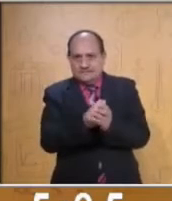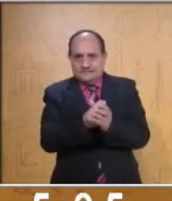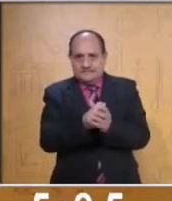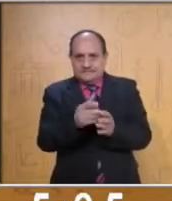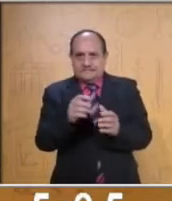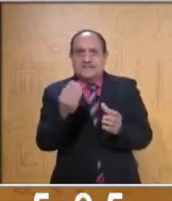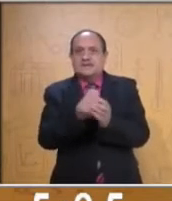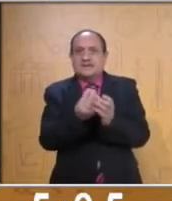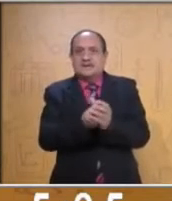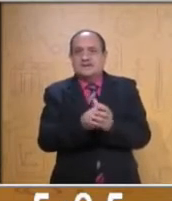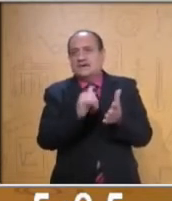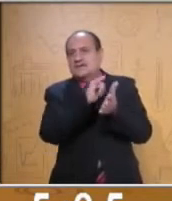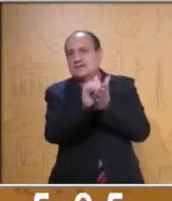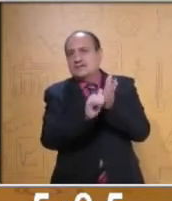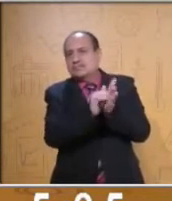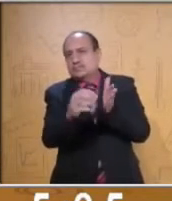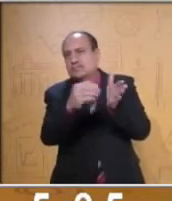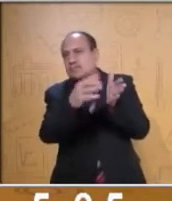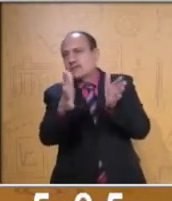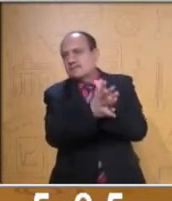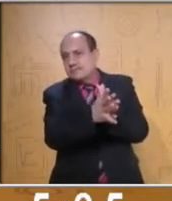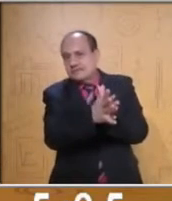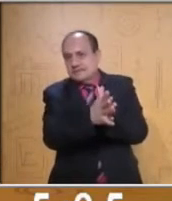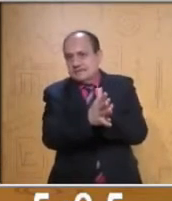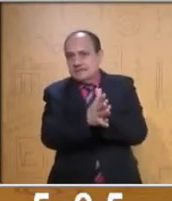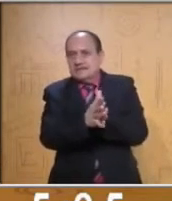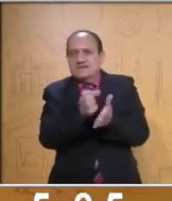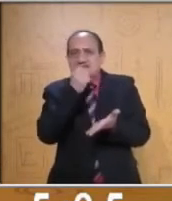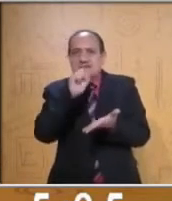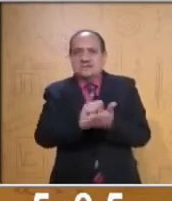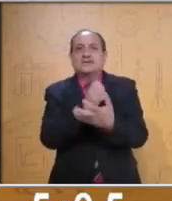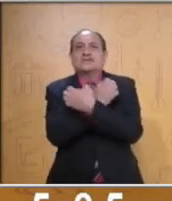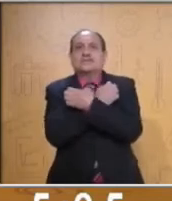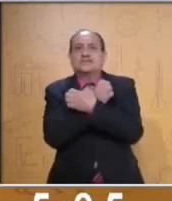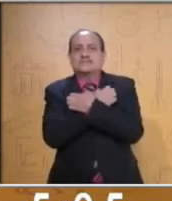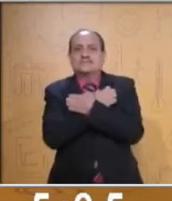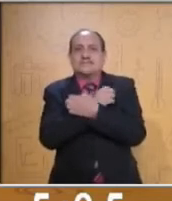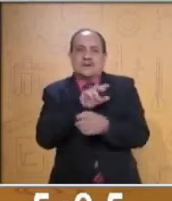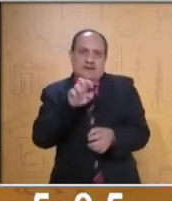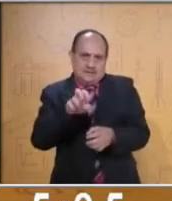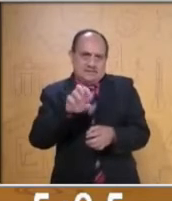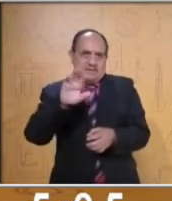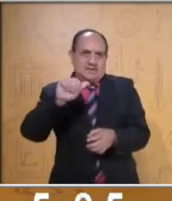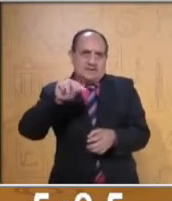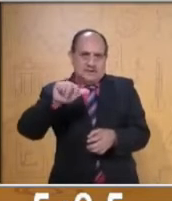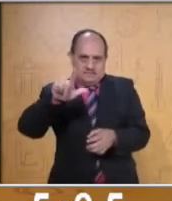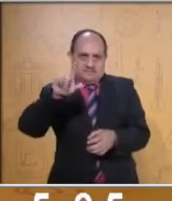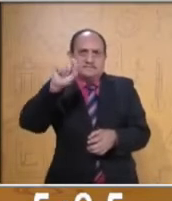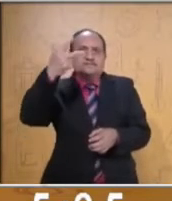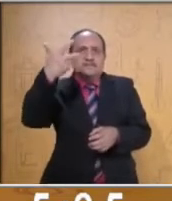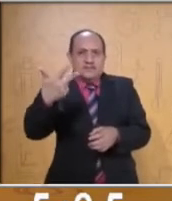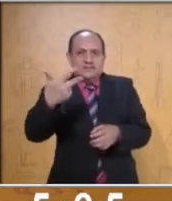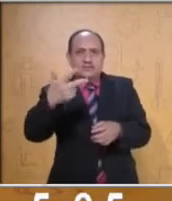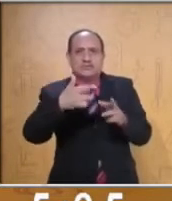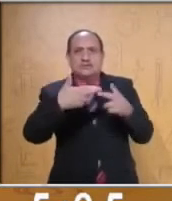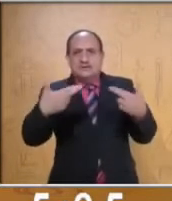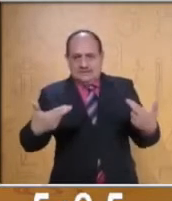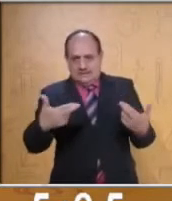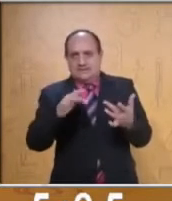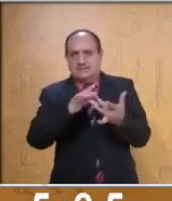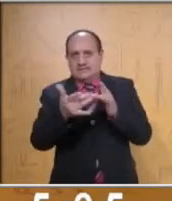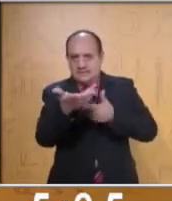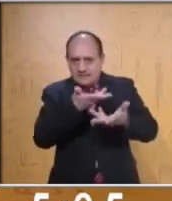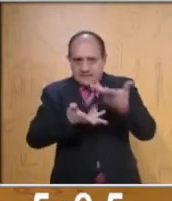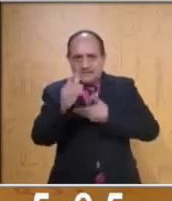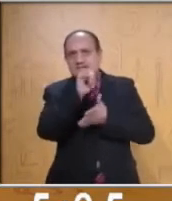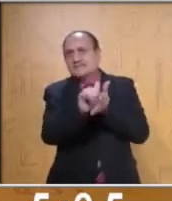clase queda grabada en la página de la Secretaría de Educación, en la página del Canal 28, en las redes sociales, en